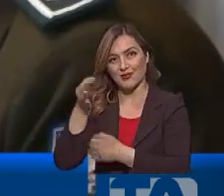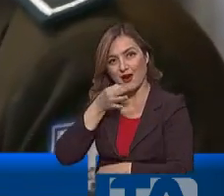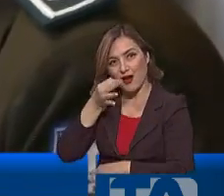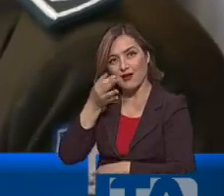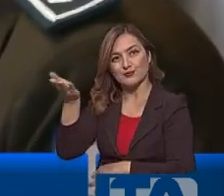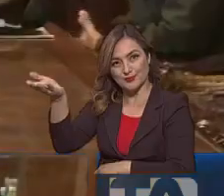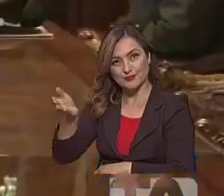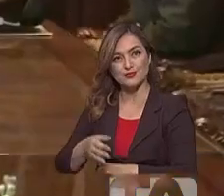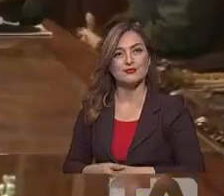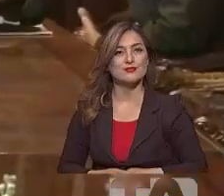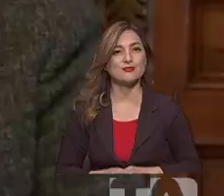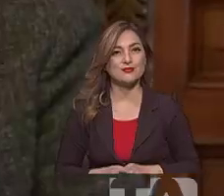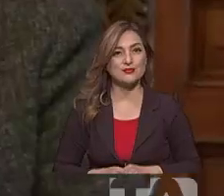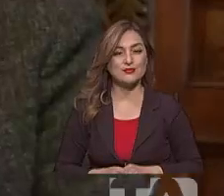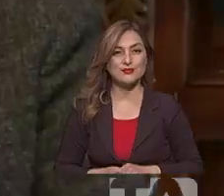presidente Guillermo Lasso.